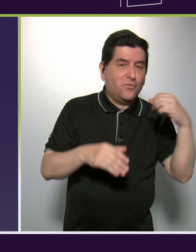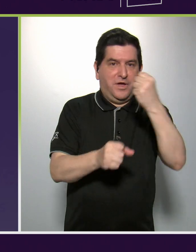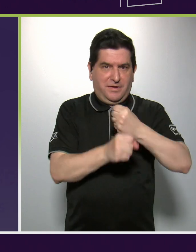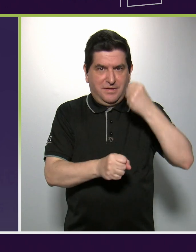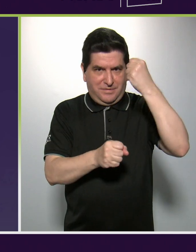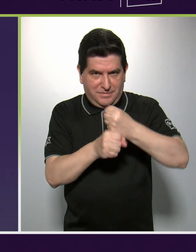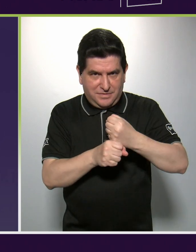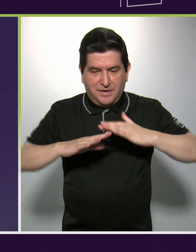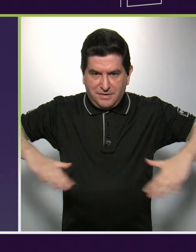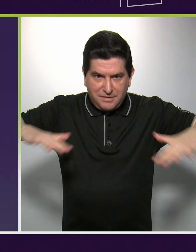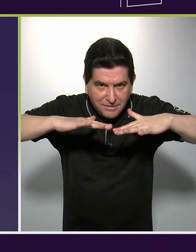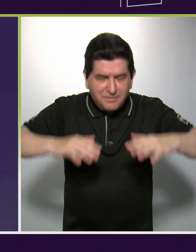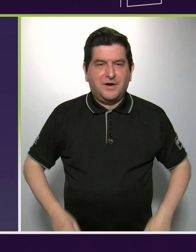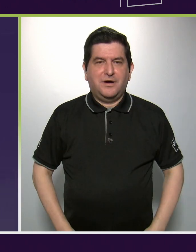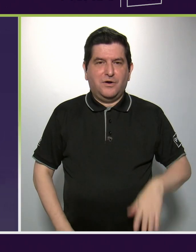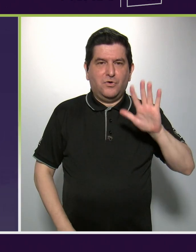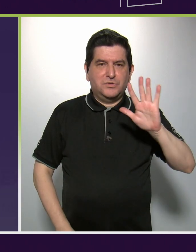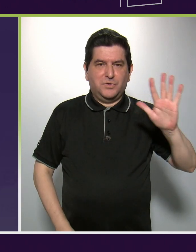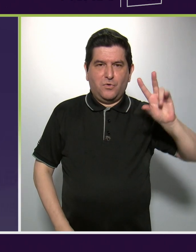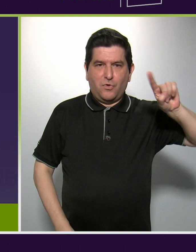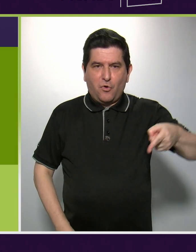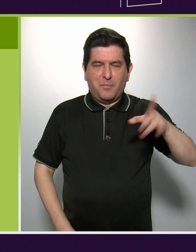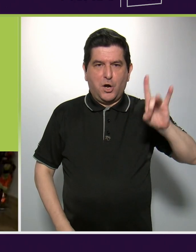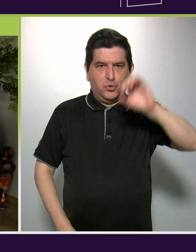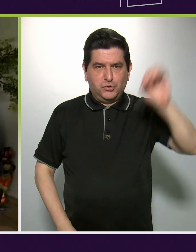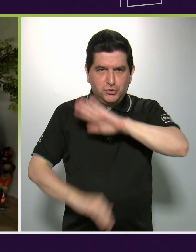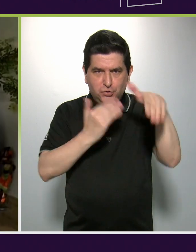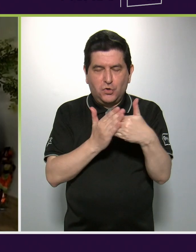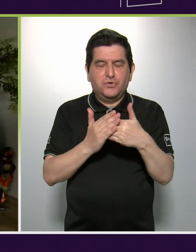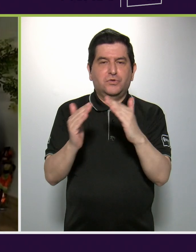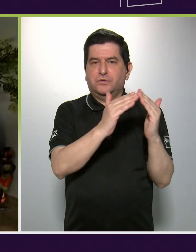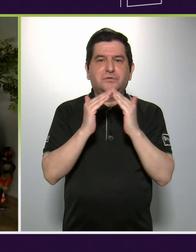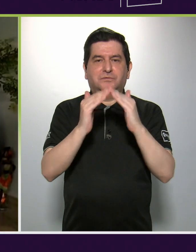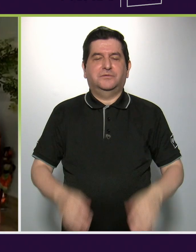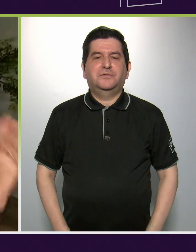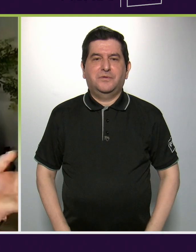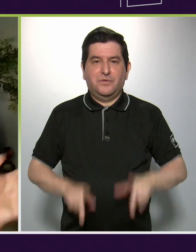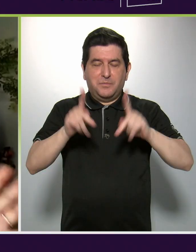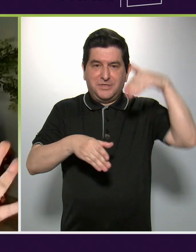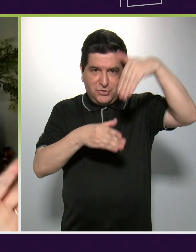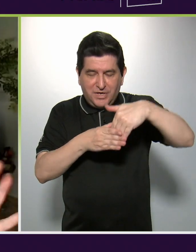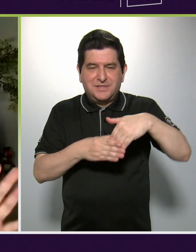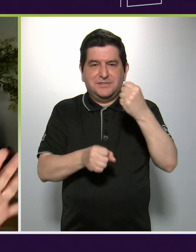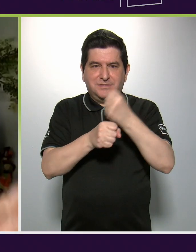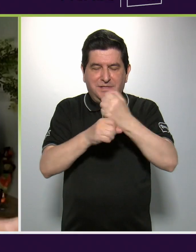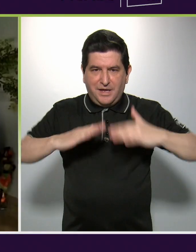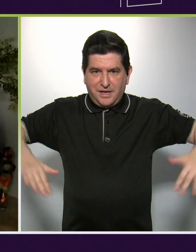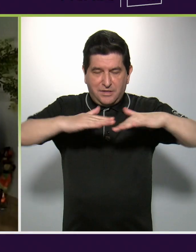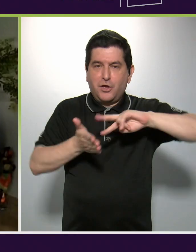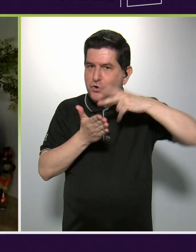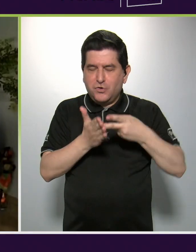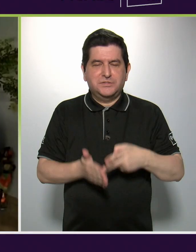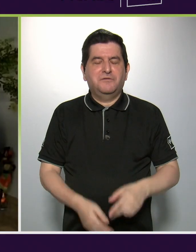total de la población, y los que están dentro de la fuerza de trabajo no quiere decir que tengan un trabajo asalariado con caja del Seguro Social y todas las